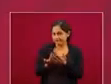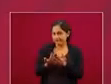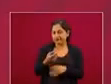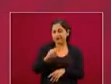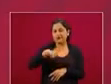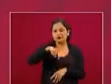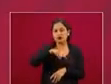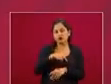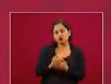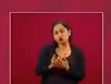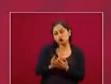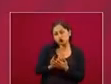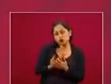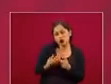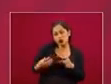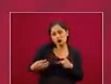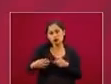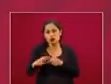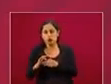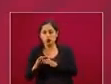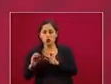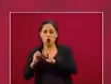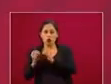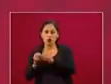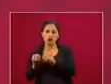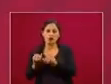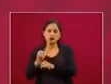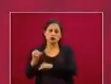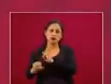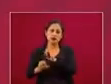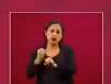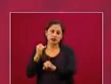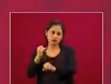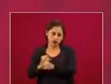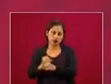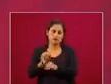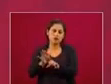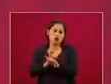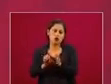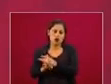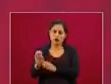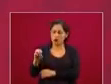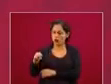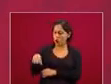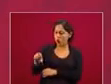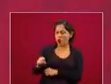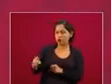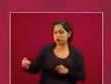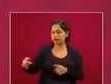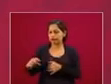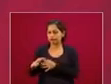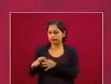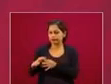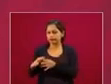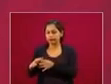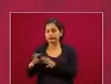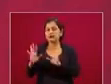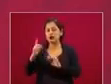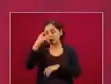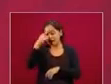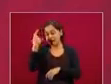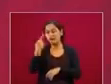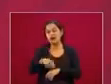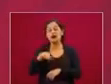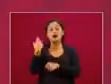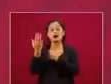organismos internacionales, sobre todo de la Organización Mundial de la Salud, para estar listos cuando en su momento exista